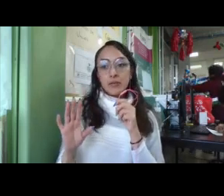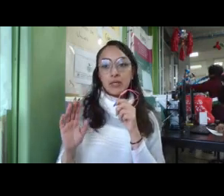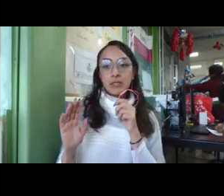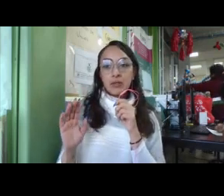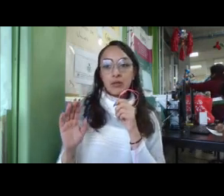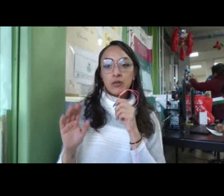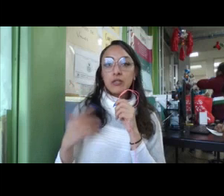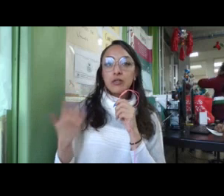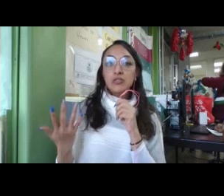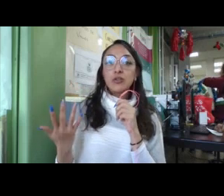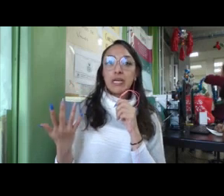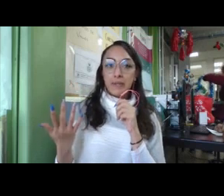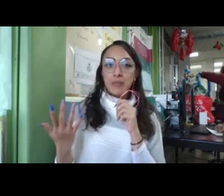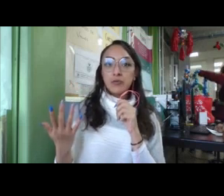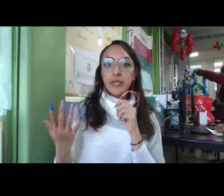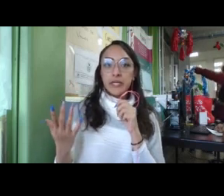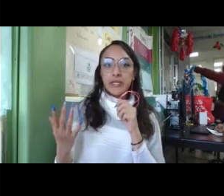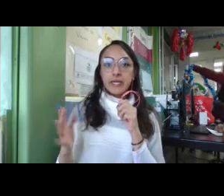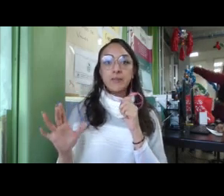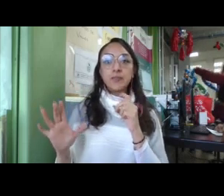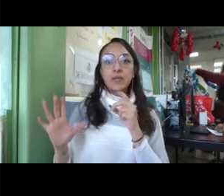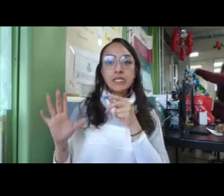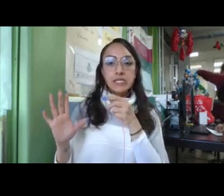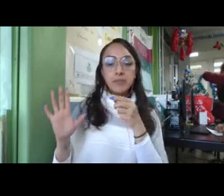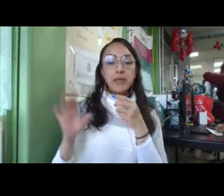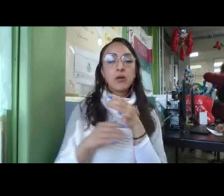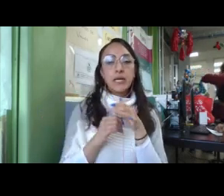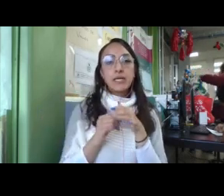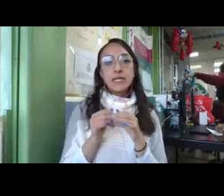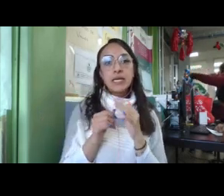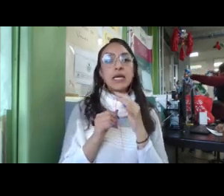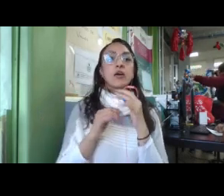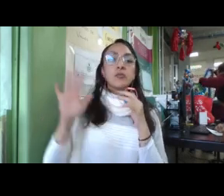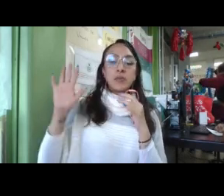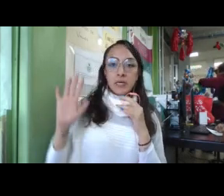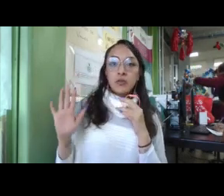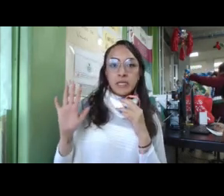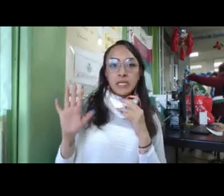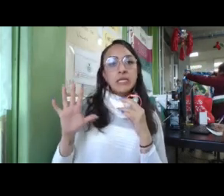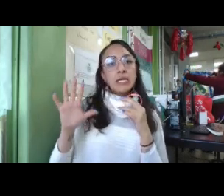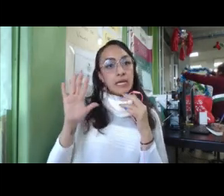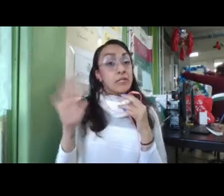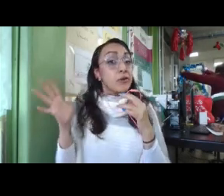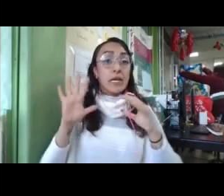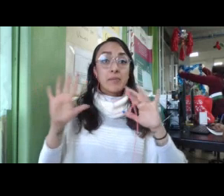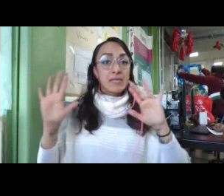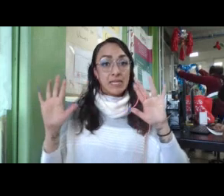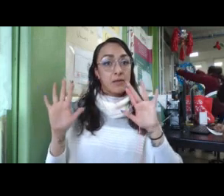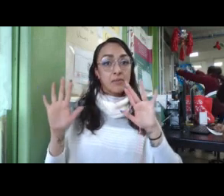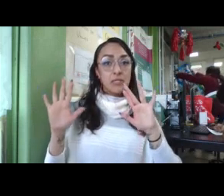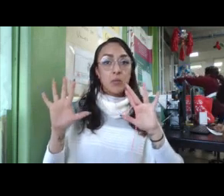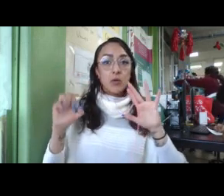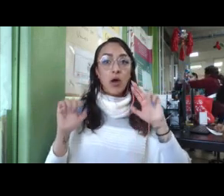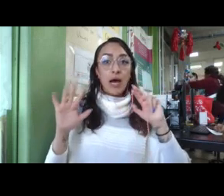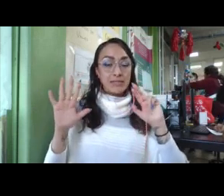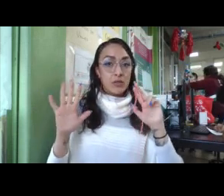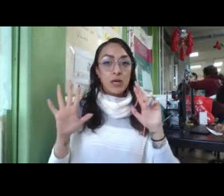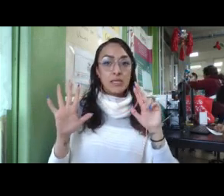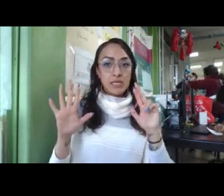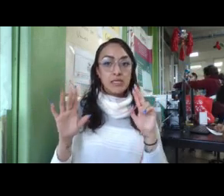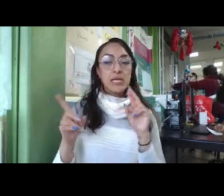el alfabeto dactilológico, que es con el que vamos a deletrear? Siempre lo voy a hacer con mi mano dominante, que es con la que me sienta más